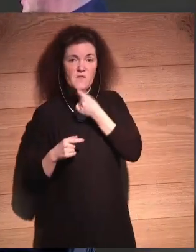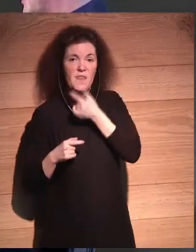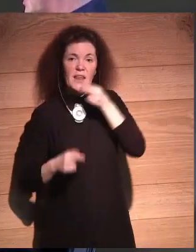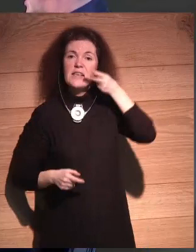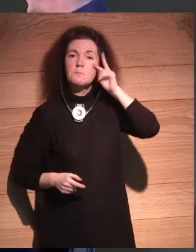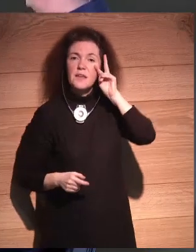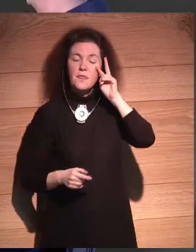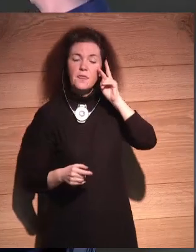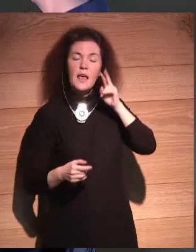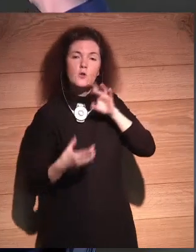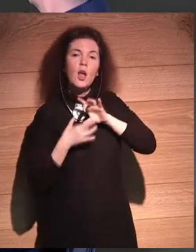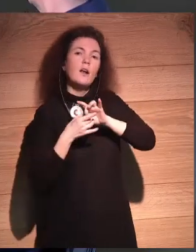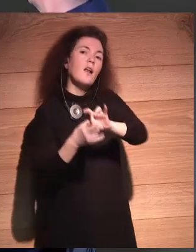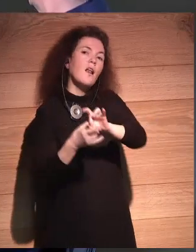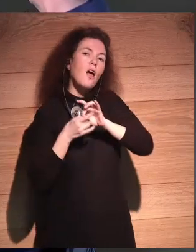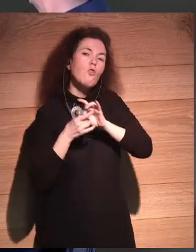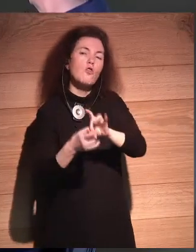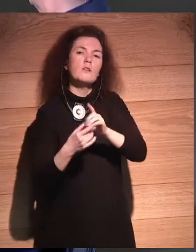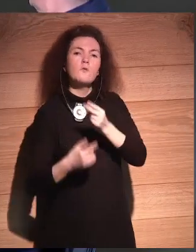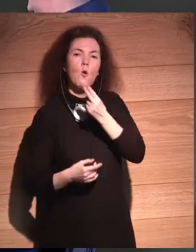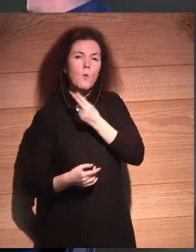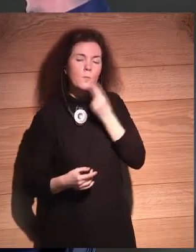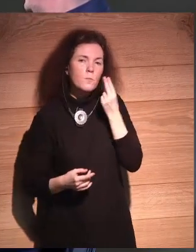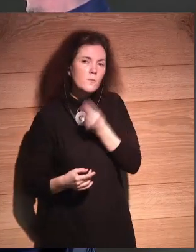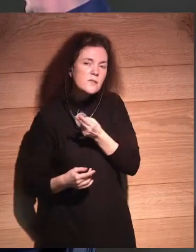experiencias, las relaciones, el compromiso.